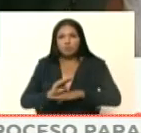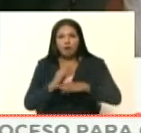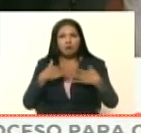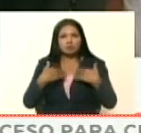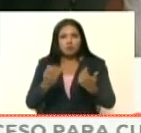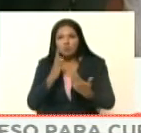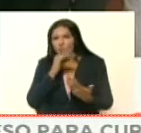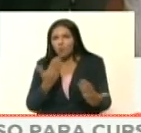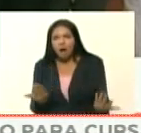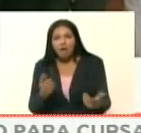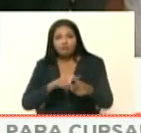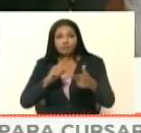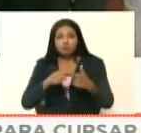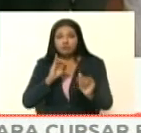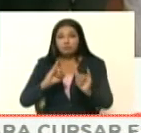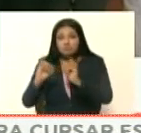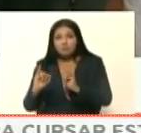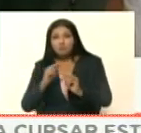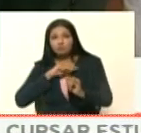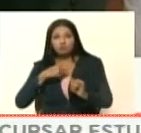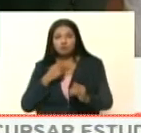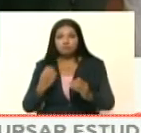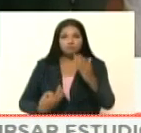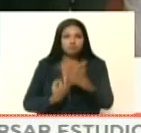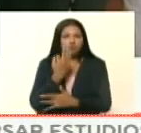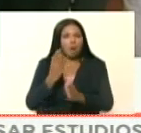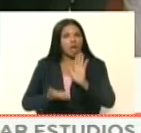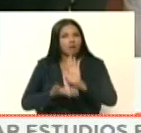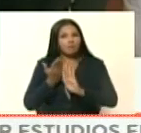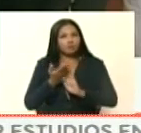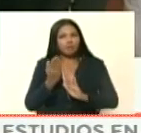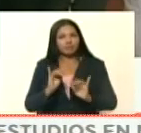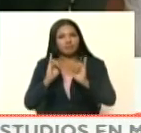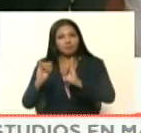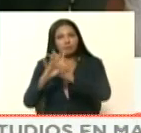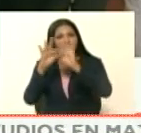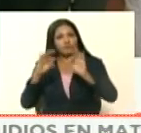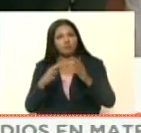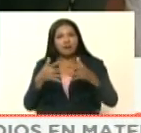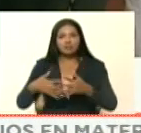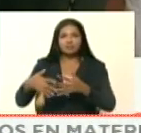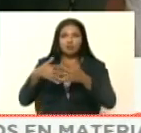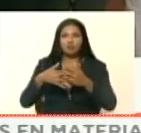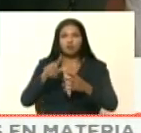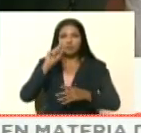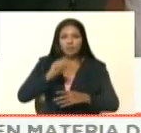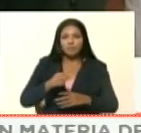salud. Es por ello que es fundamental que haya también en Estados Unidos